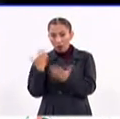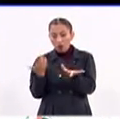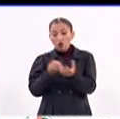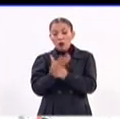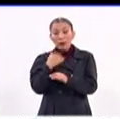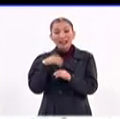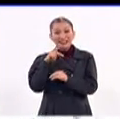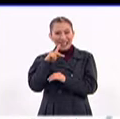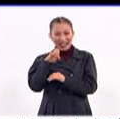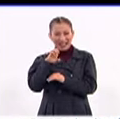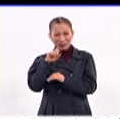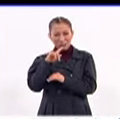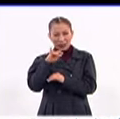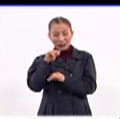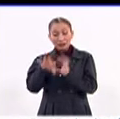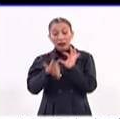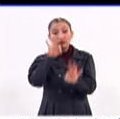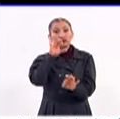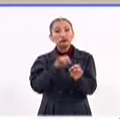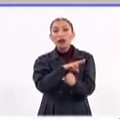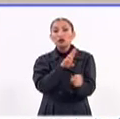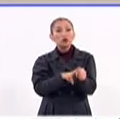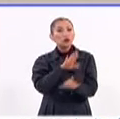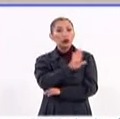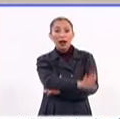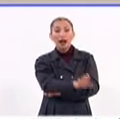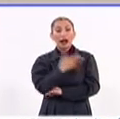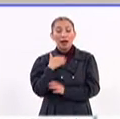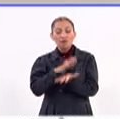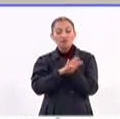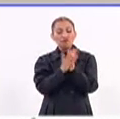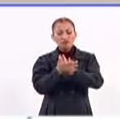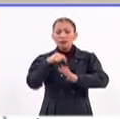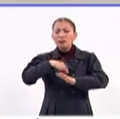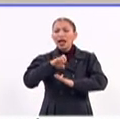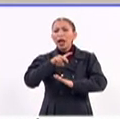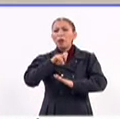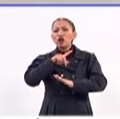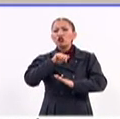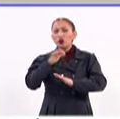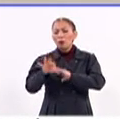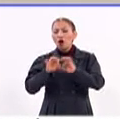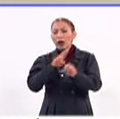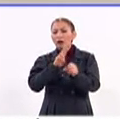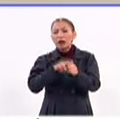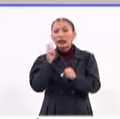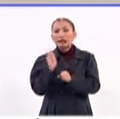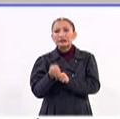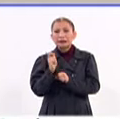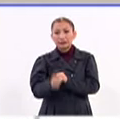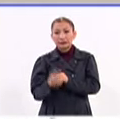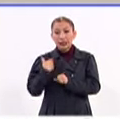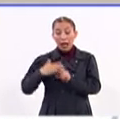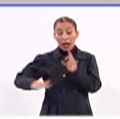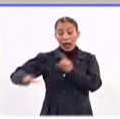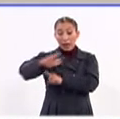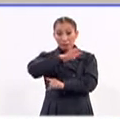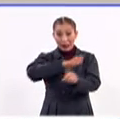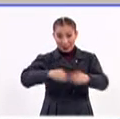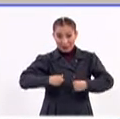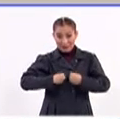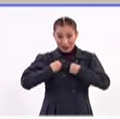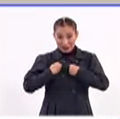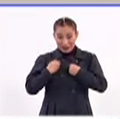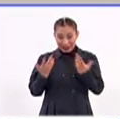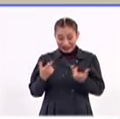forman nuevas especies es la selección natural. La evolución se da por medio de la selección natural, lo que significa que el medio ambiente donde